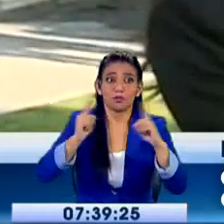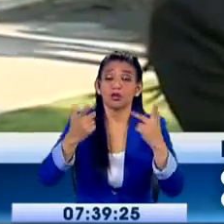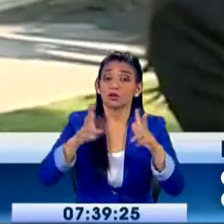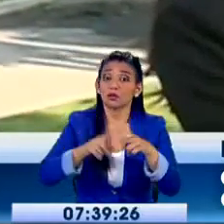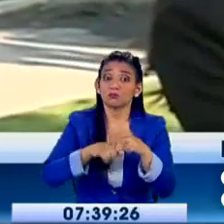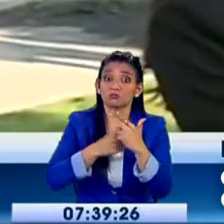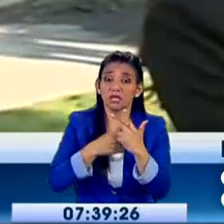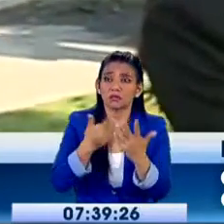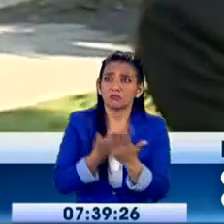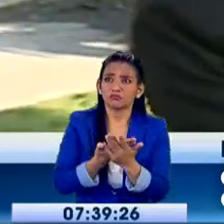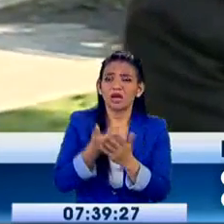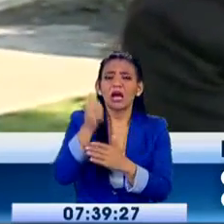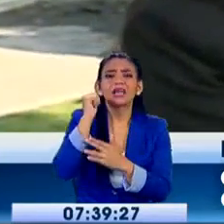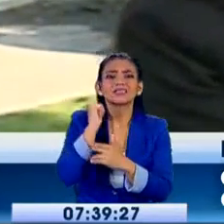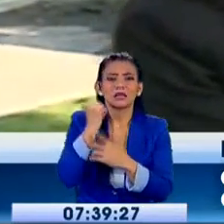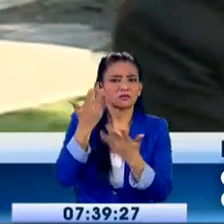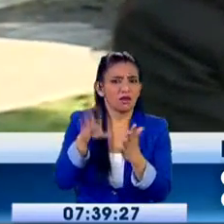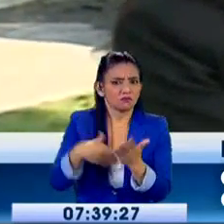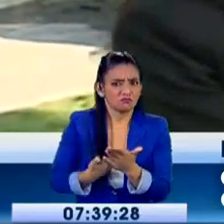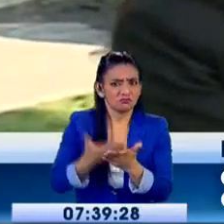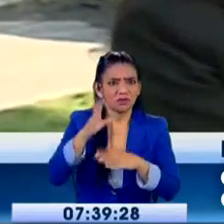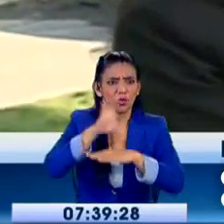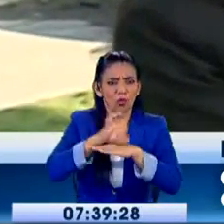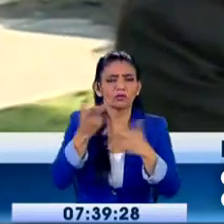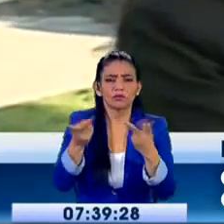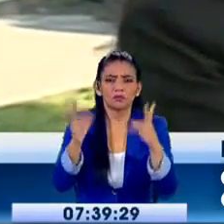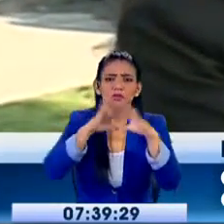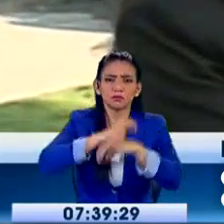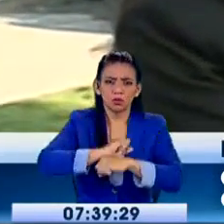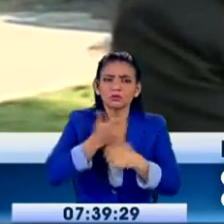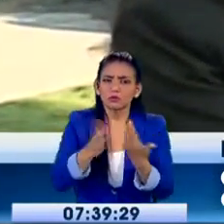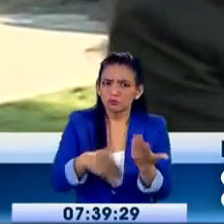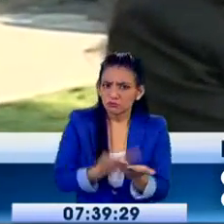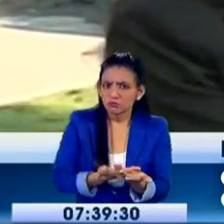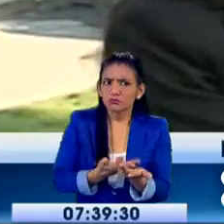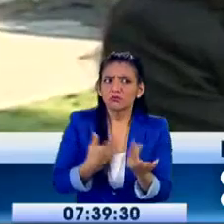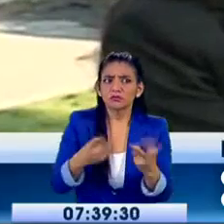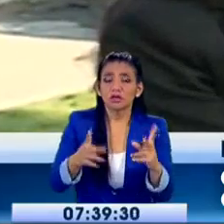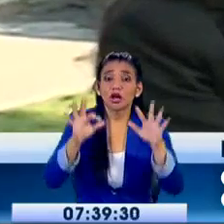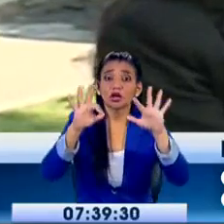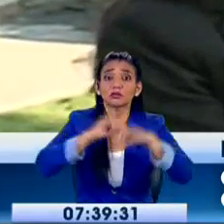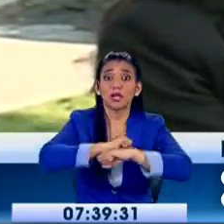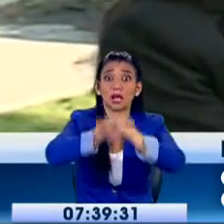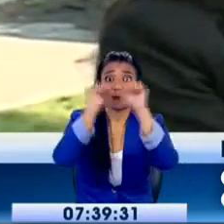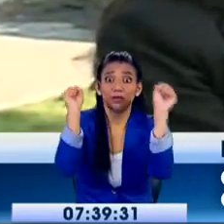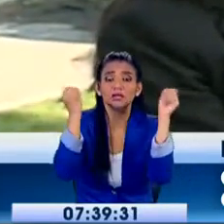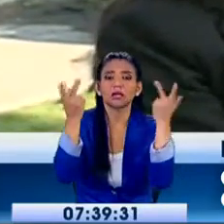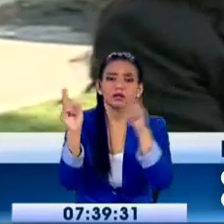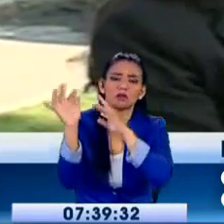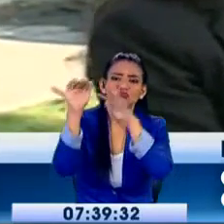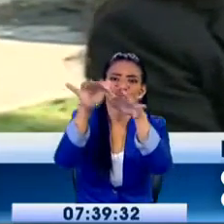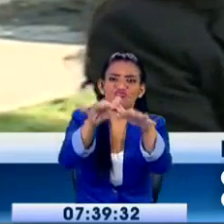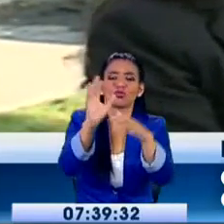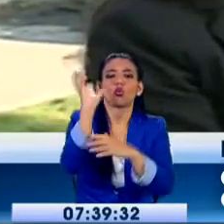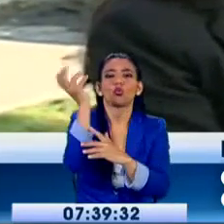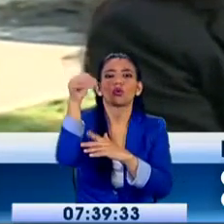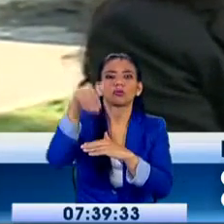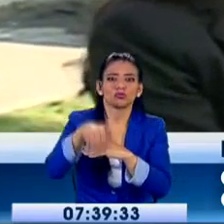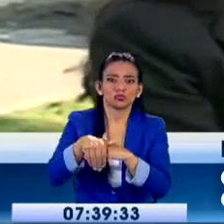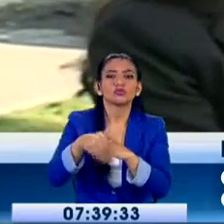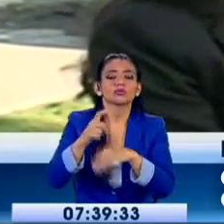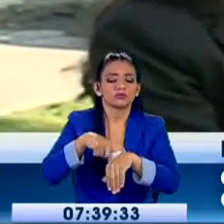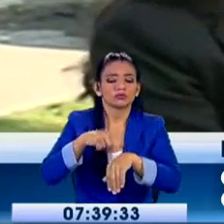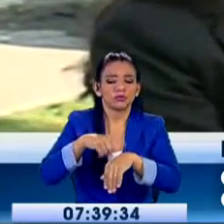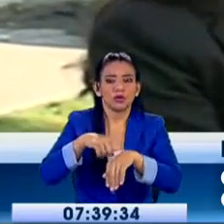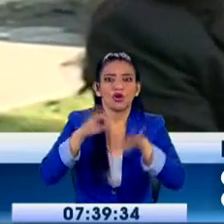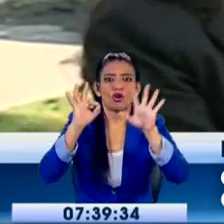empezaron a llegar desde el día de ayer, inclusive hasta la noche, y ellos a las 8 de la mañana ya tienen que estar llegando a la sede de la